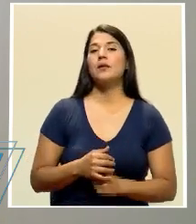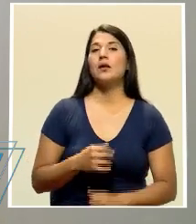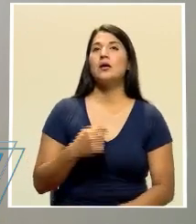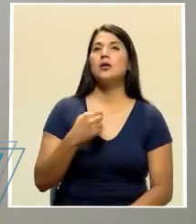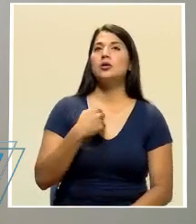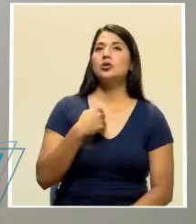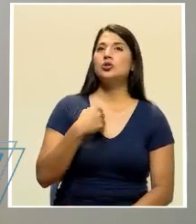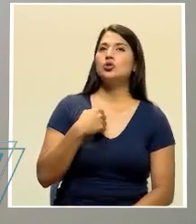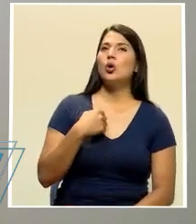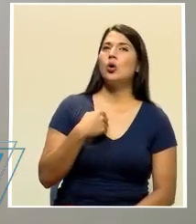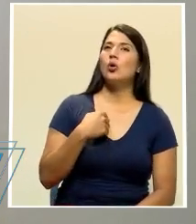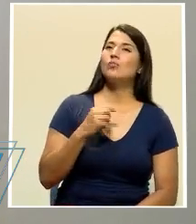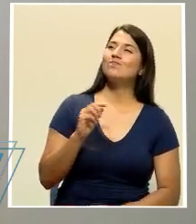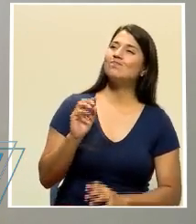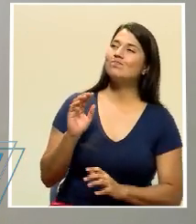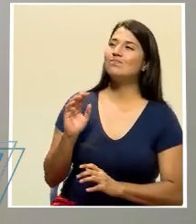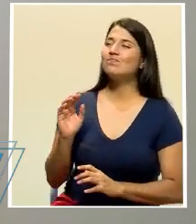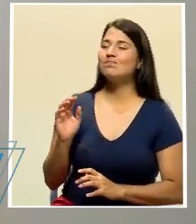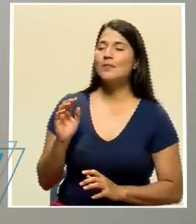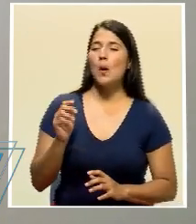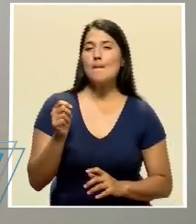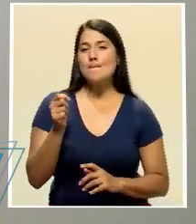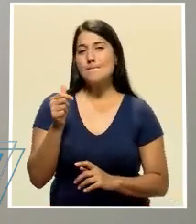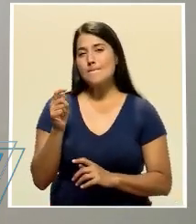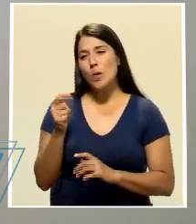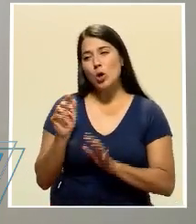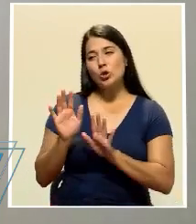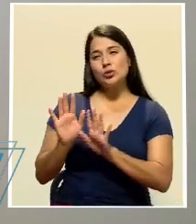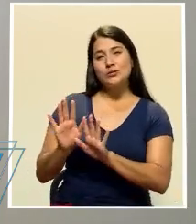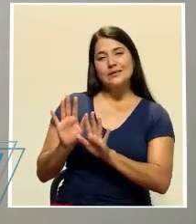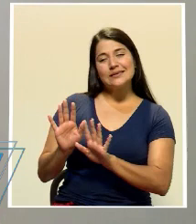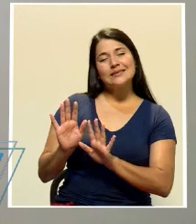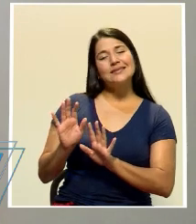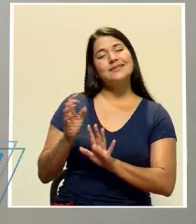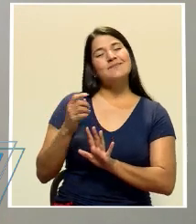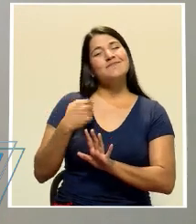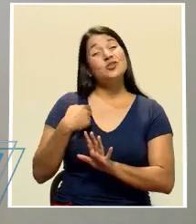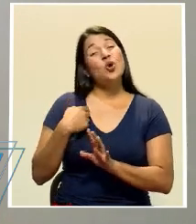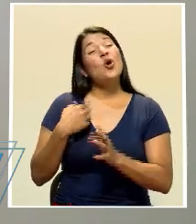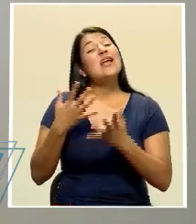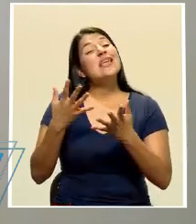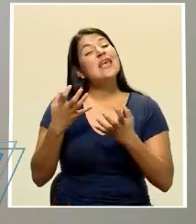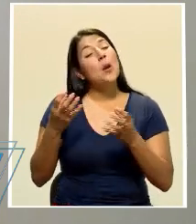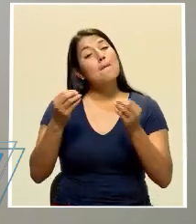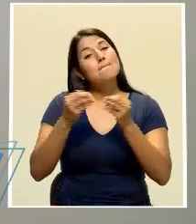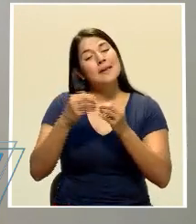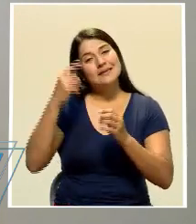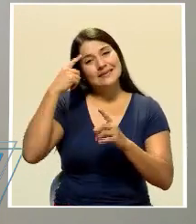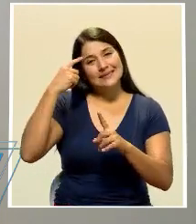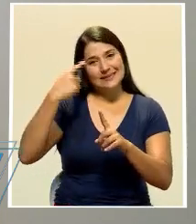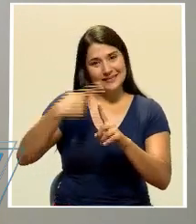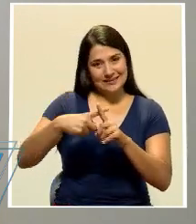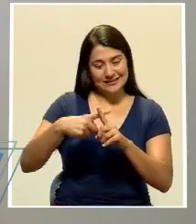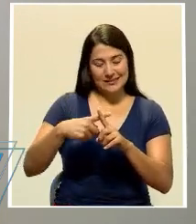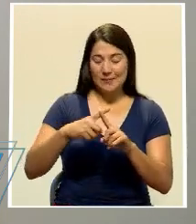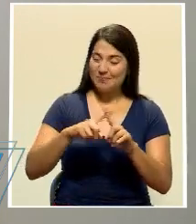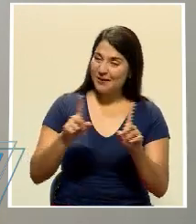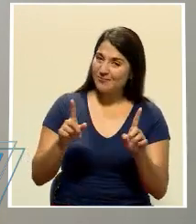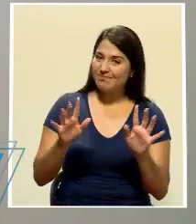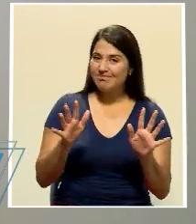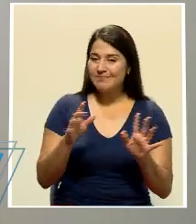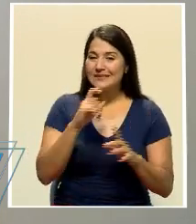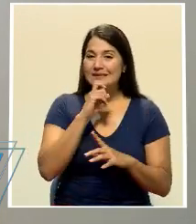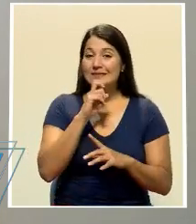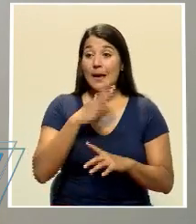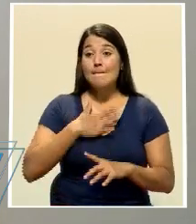Estoy un poco escéptica. Quisiera ser más optimista respecto del momento y del desafío.